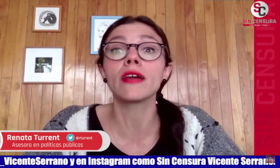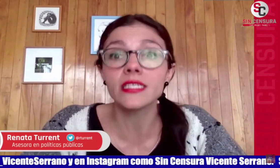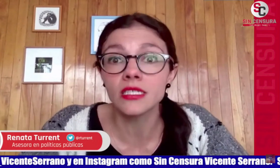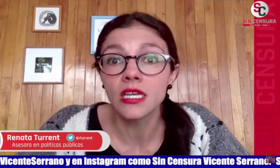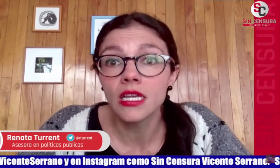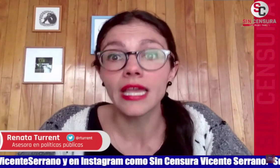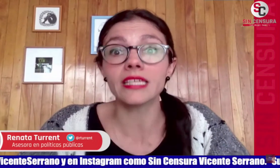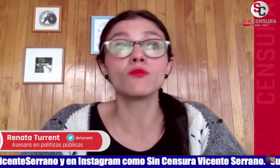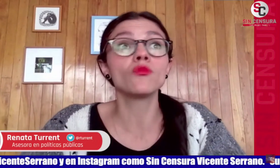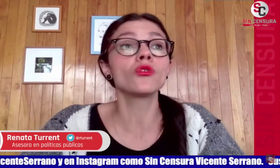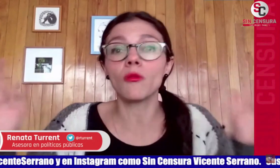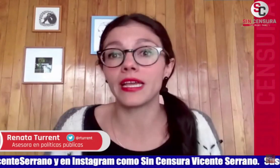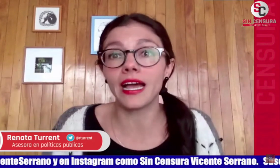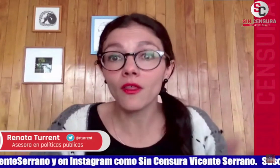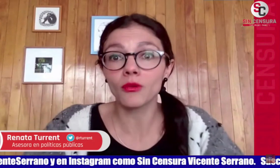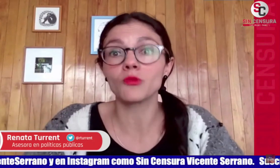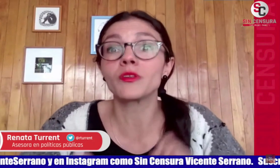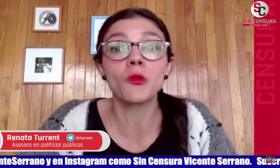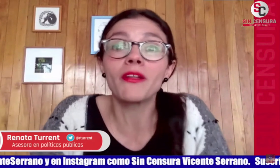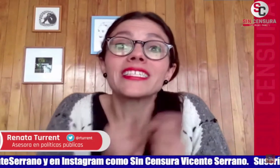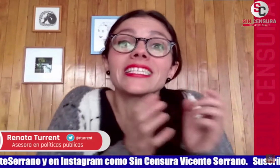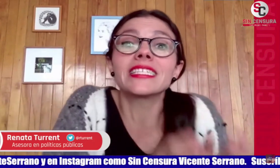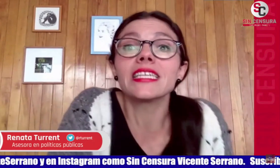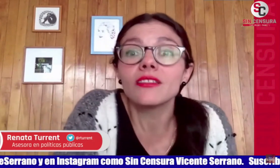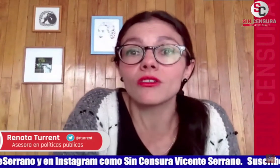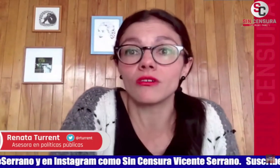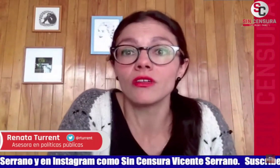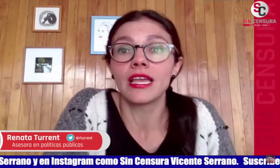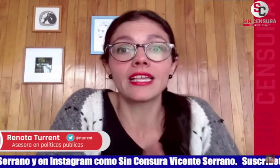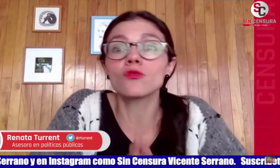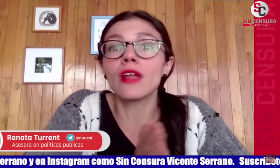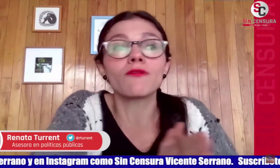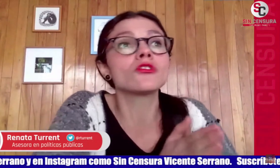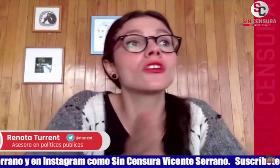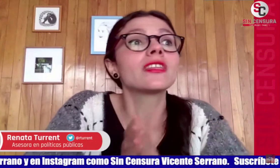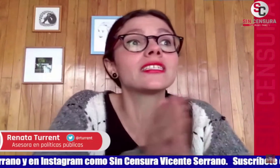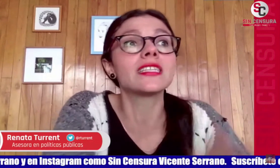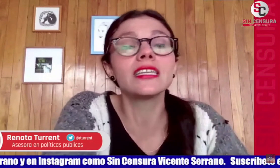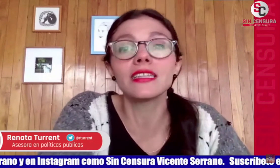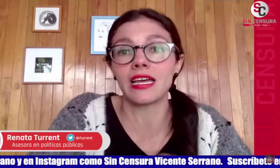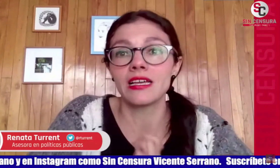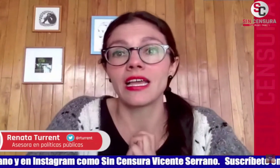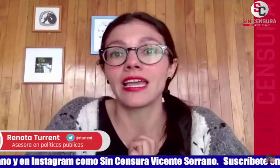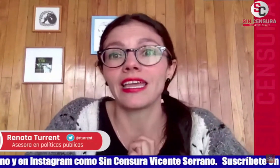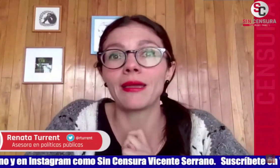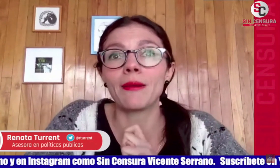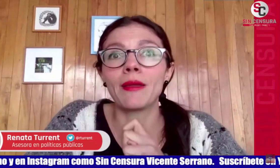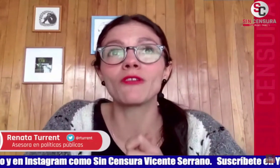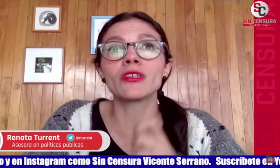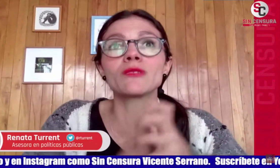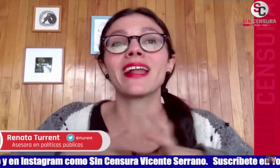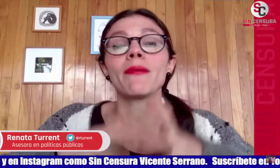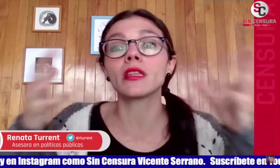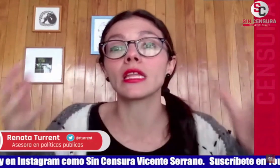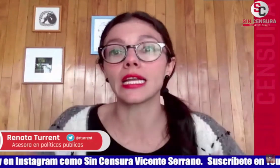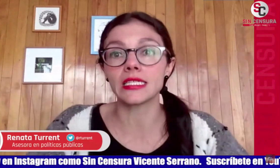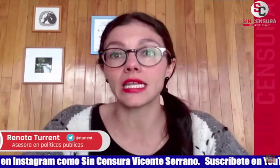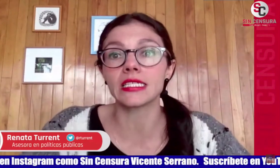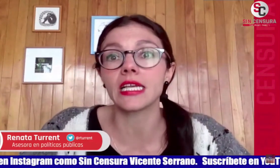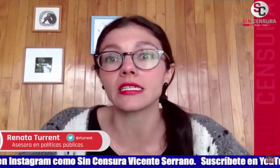lo es. Es muy complicado, por supuesto, pero es distinto, es una función distinta. No es